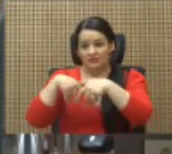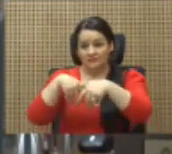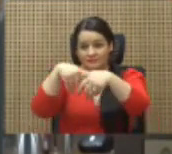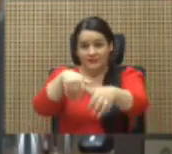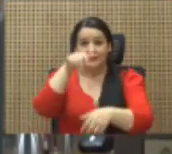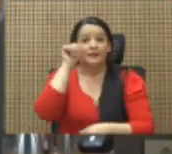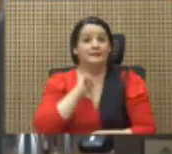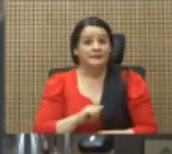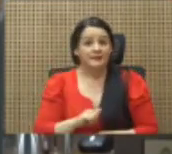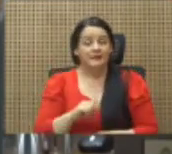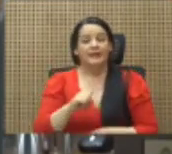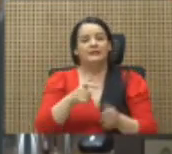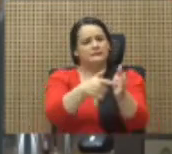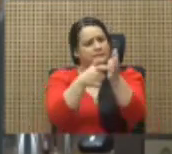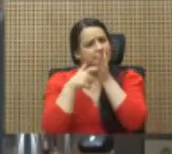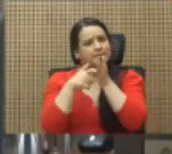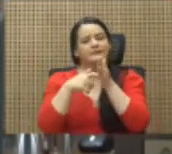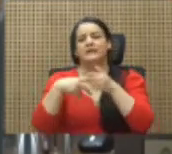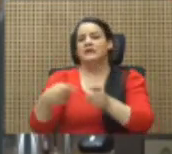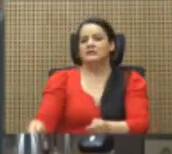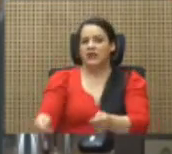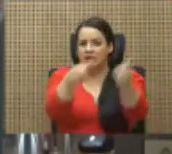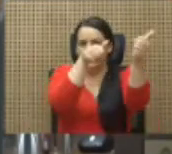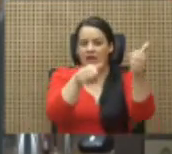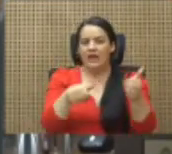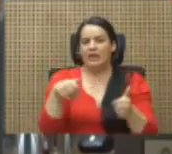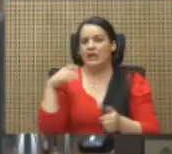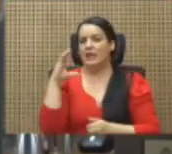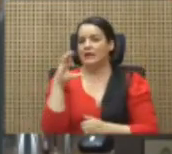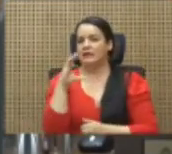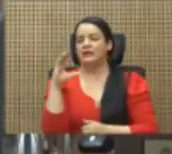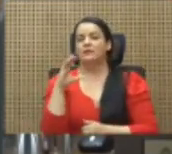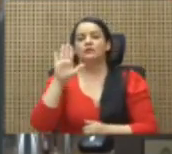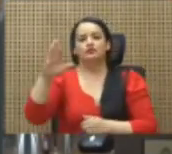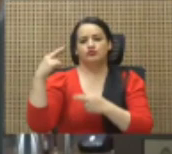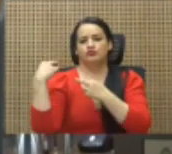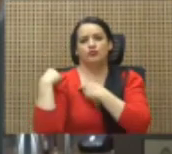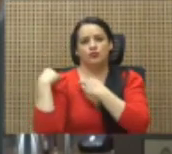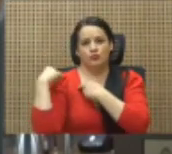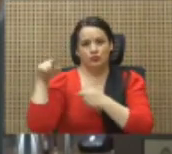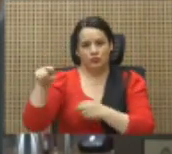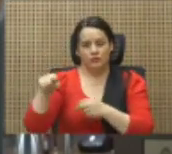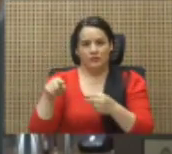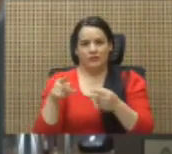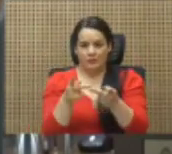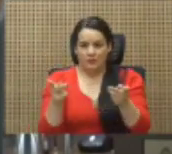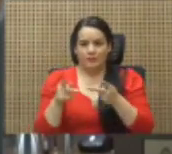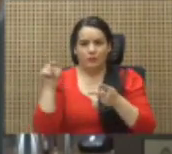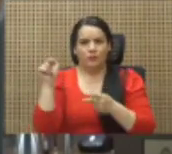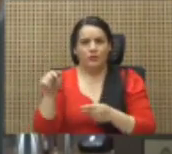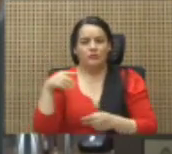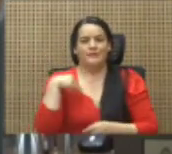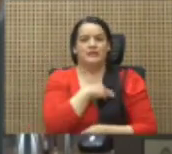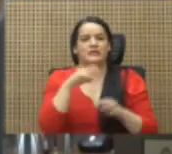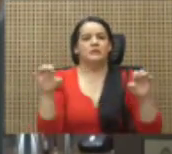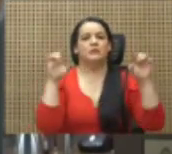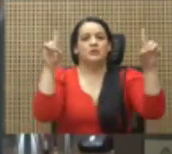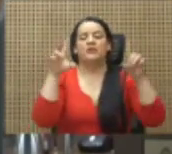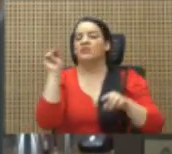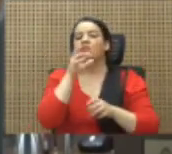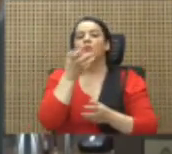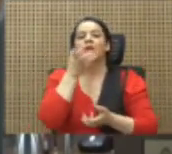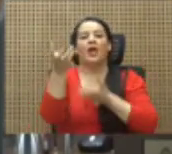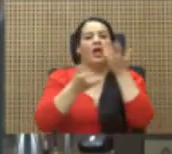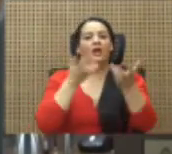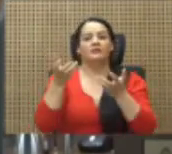ayer, demandando la salida de doña Catarina de su cargo de ministra de Educación, no son gritos aislados.